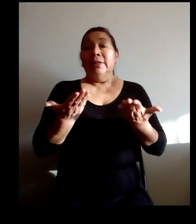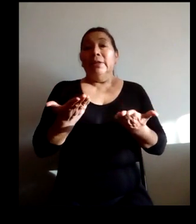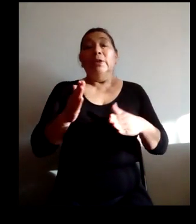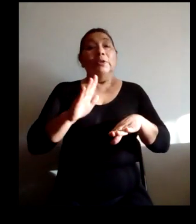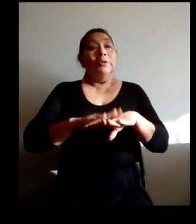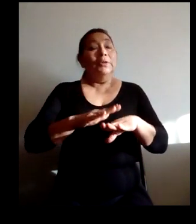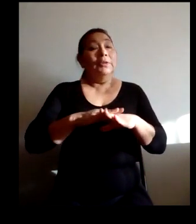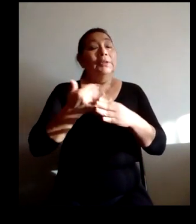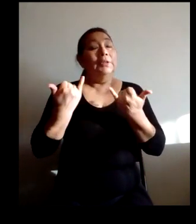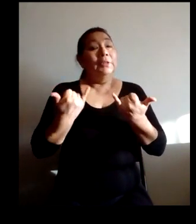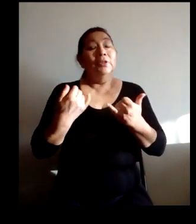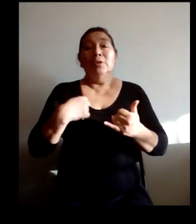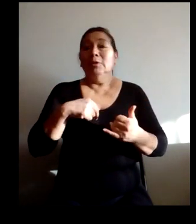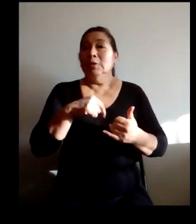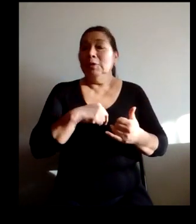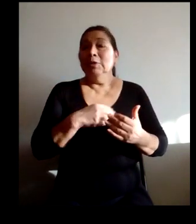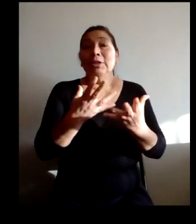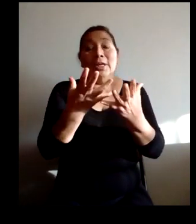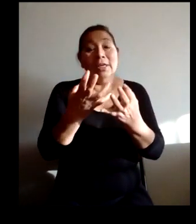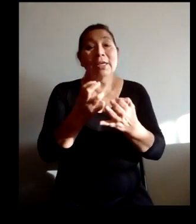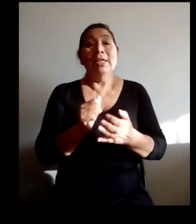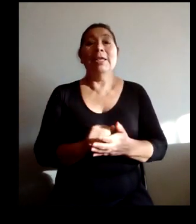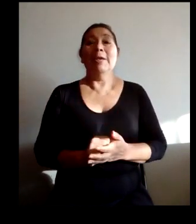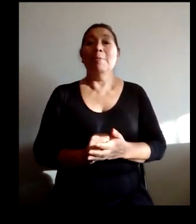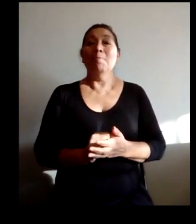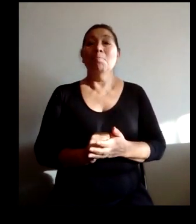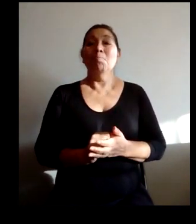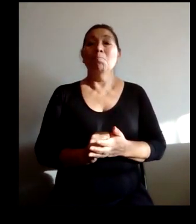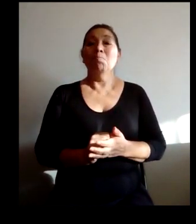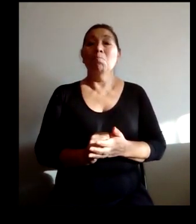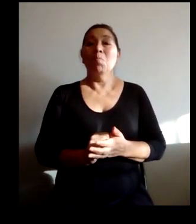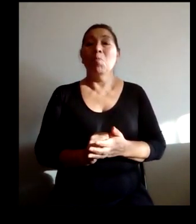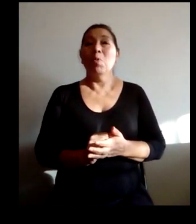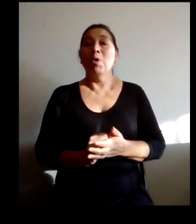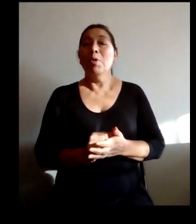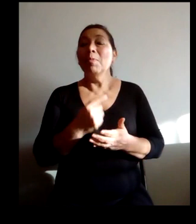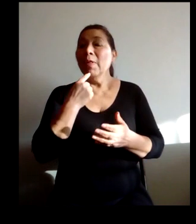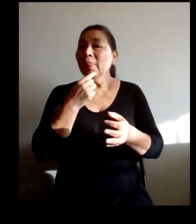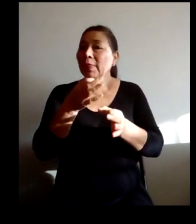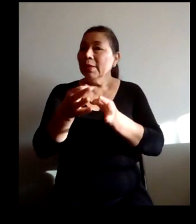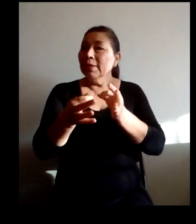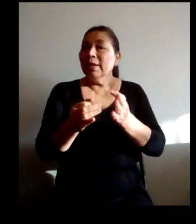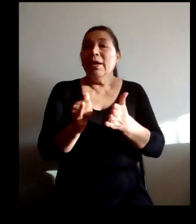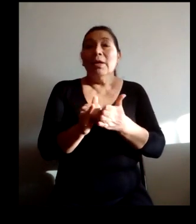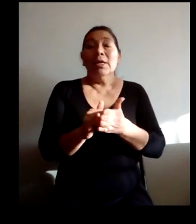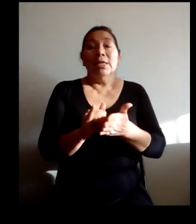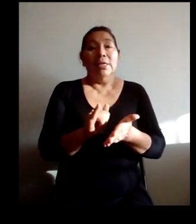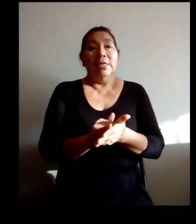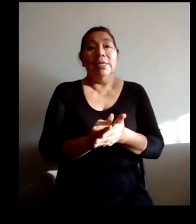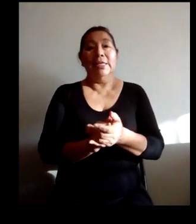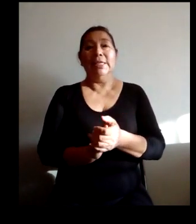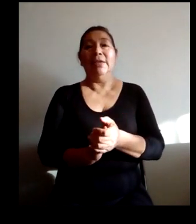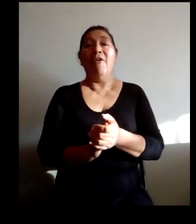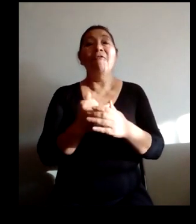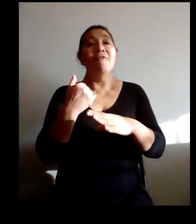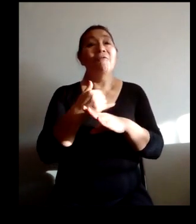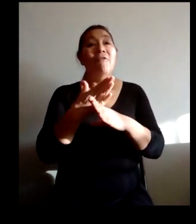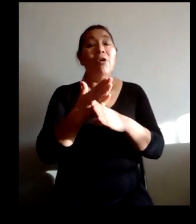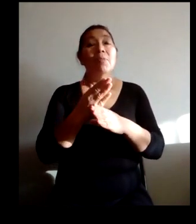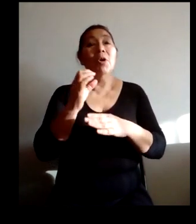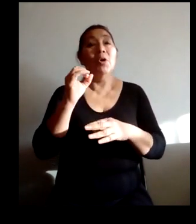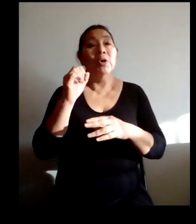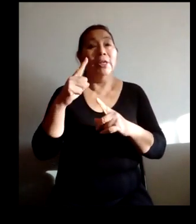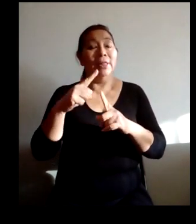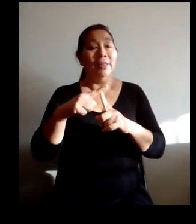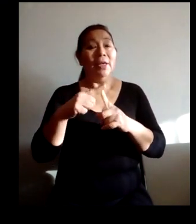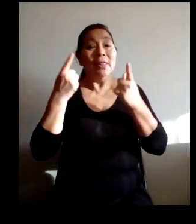Ahora bien, sobre el particular, nosotros queremos detallar lo siguiente, que respecto a la